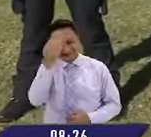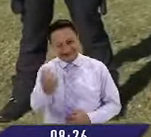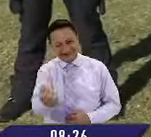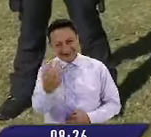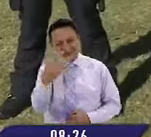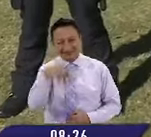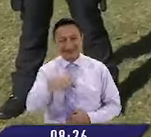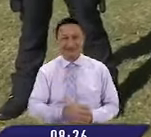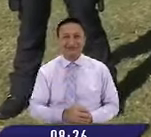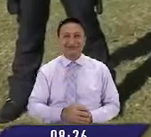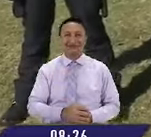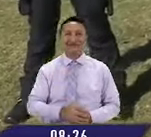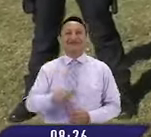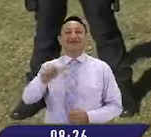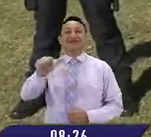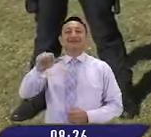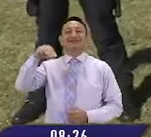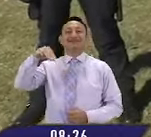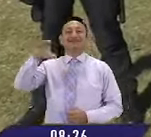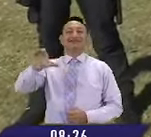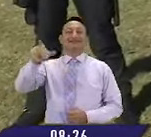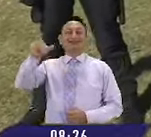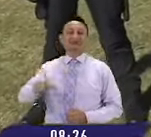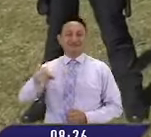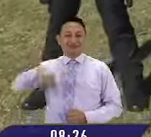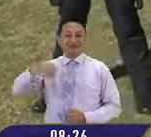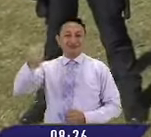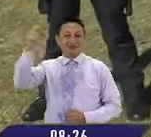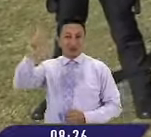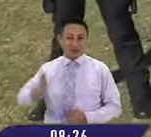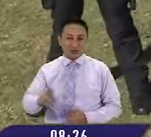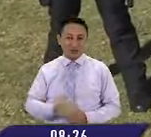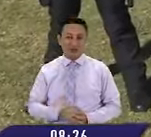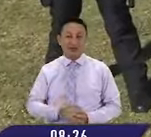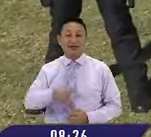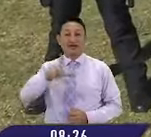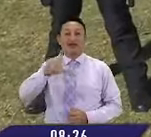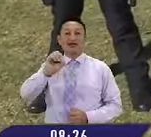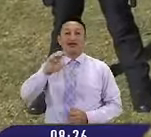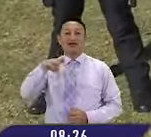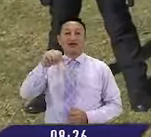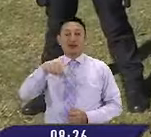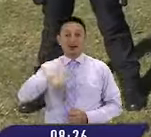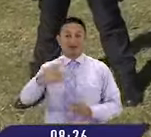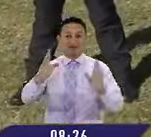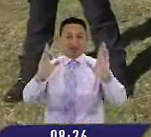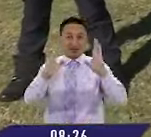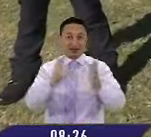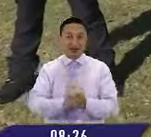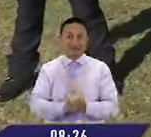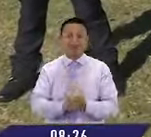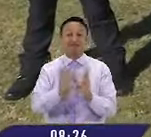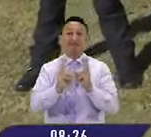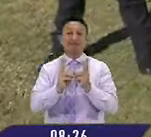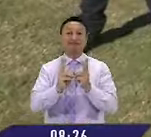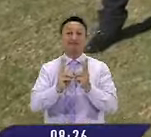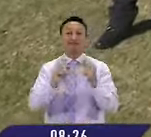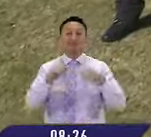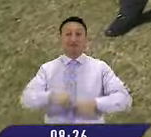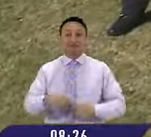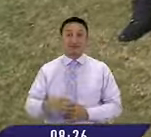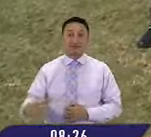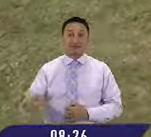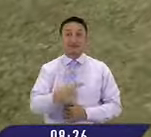Cuerpo de Agentes de Control Metropolitano. Esto es al sur de la capital, en la Loma de Puengasí. Mucha atención, vecinas y vecinos, porque